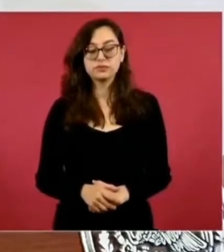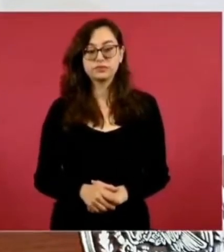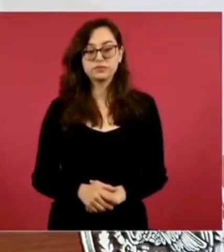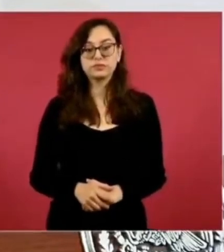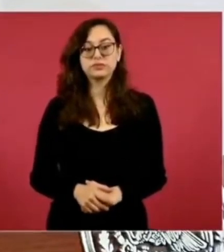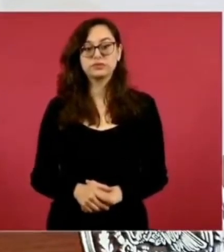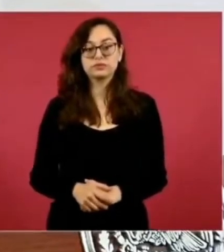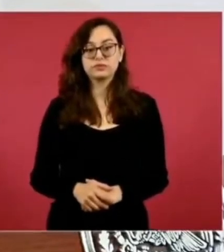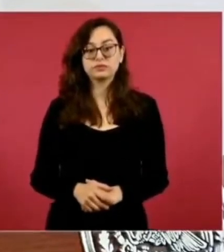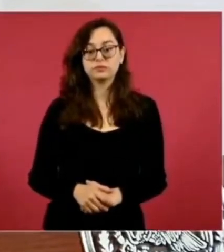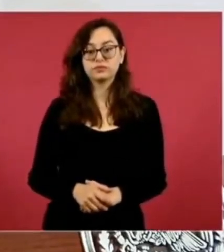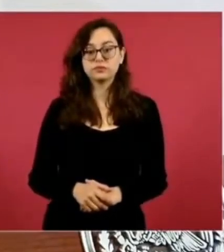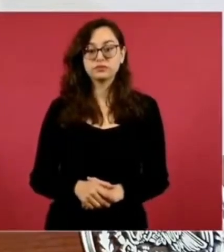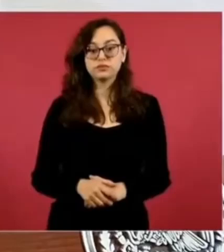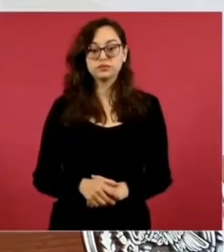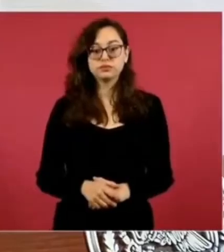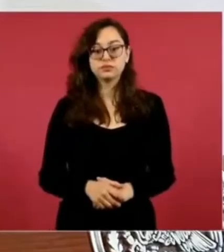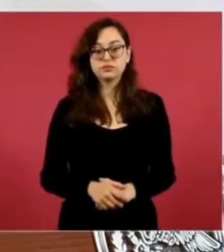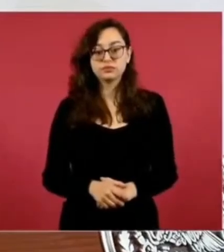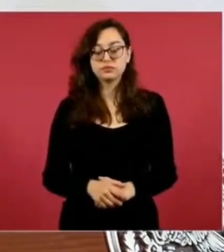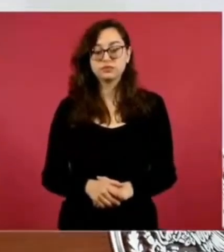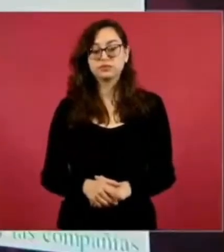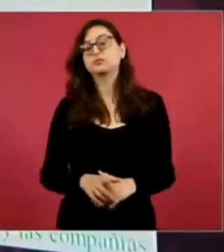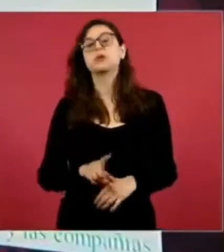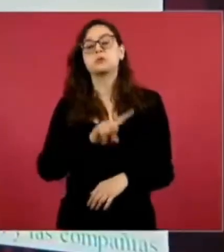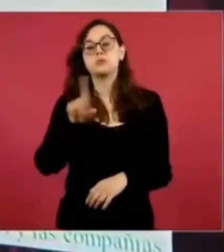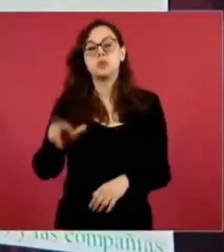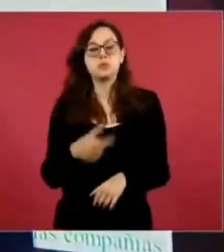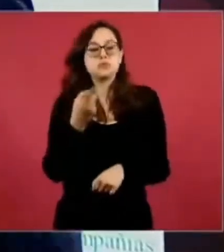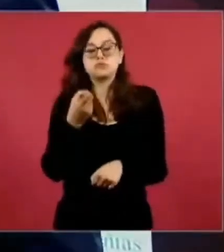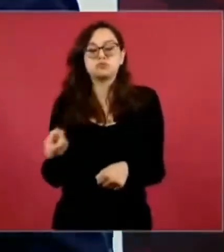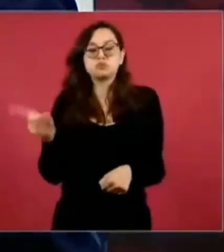Hasta que llevan el documento,